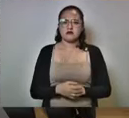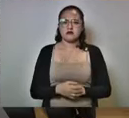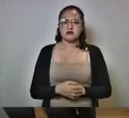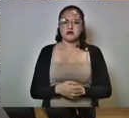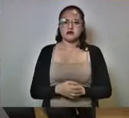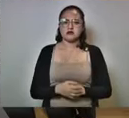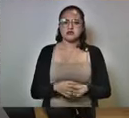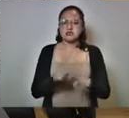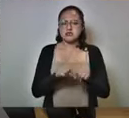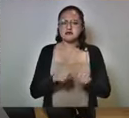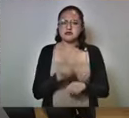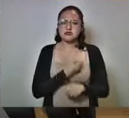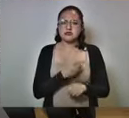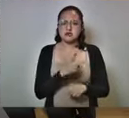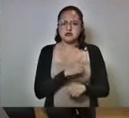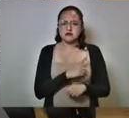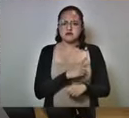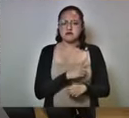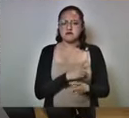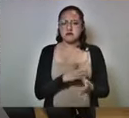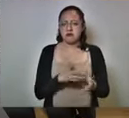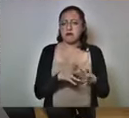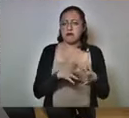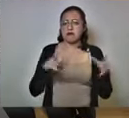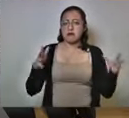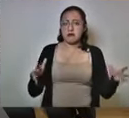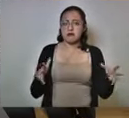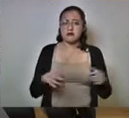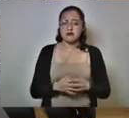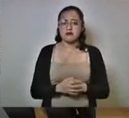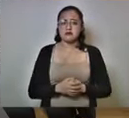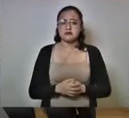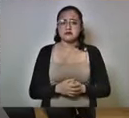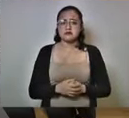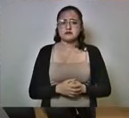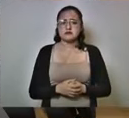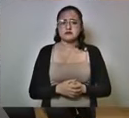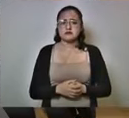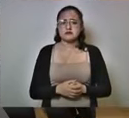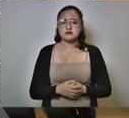un sistema de salud amplio, lo tenía